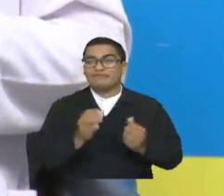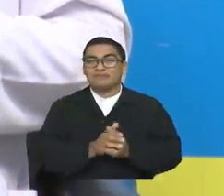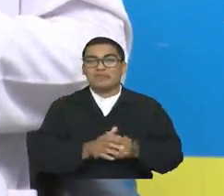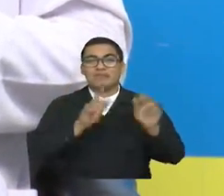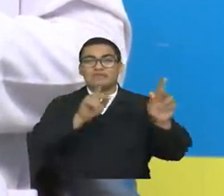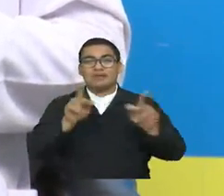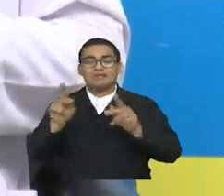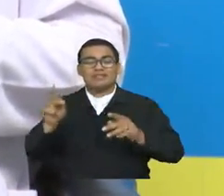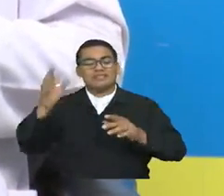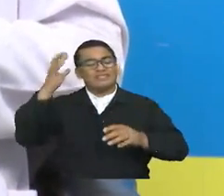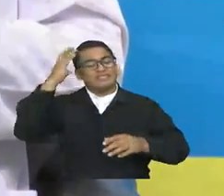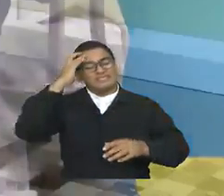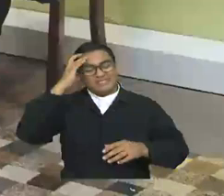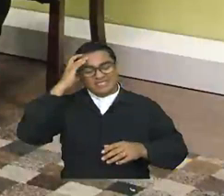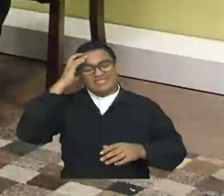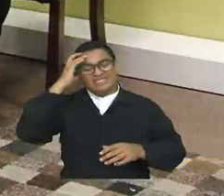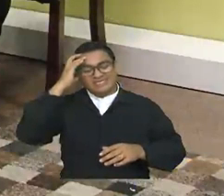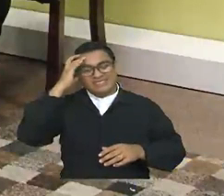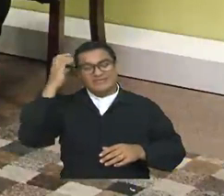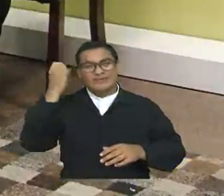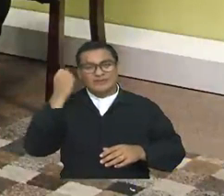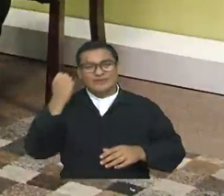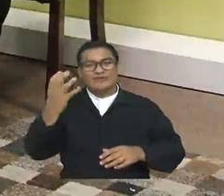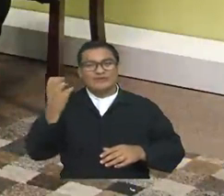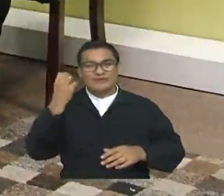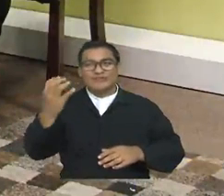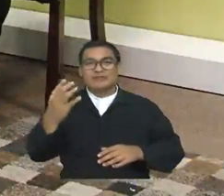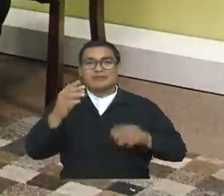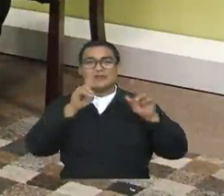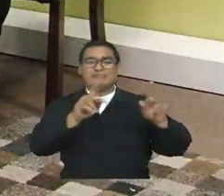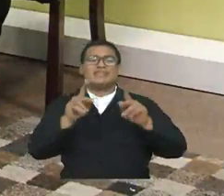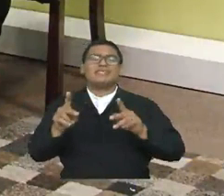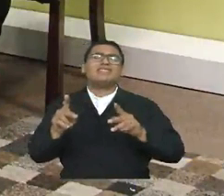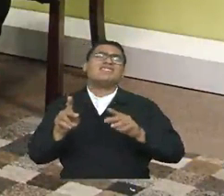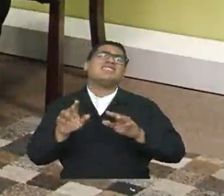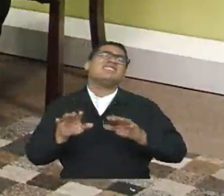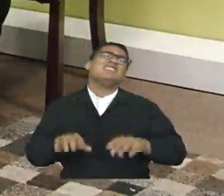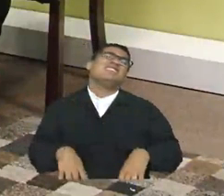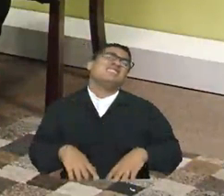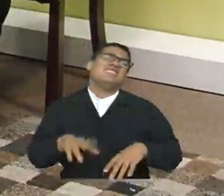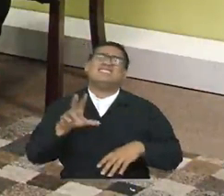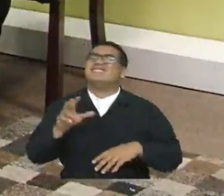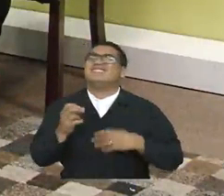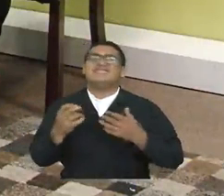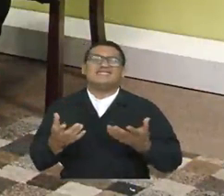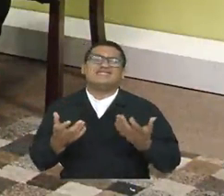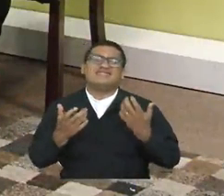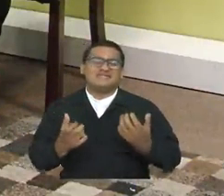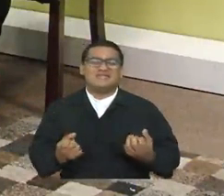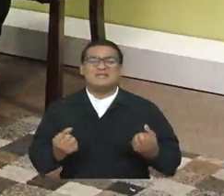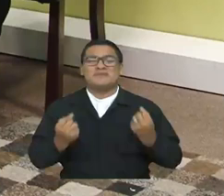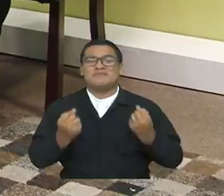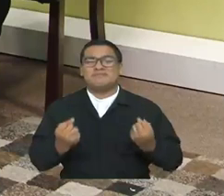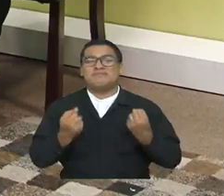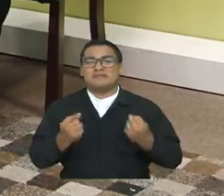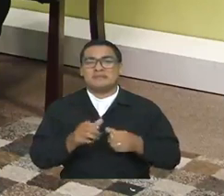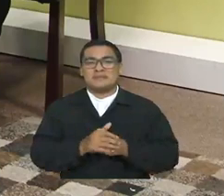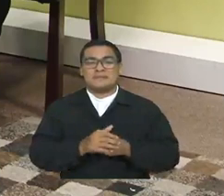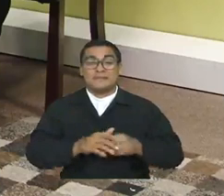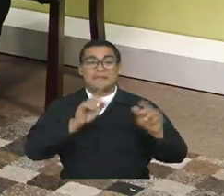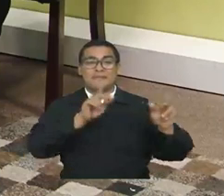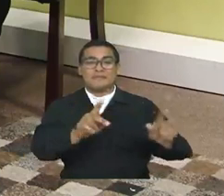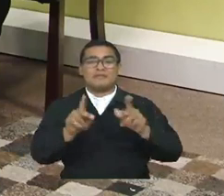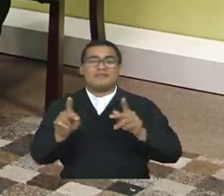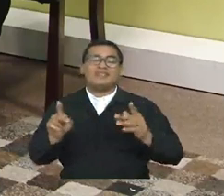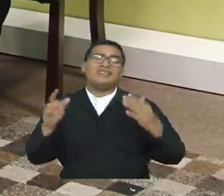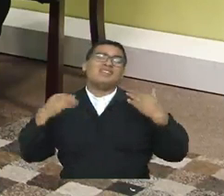habla, doctora, e impide que la persona se motive a hacer ejercicio. Es lo que le decía yo, la persona siente que